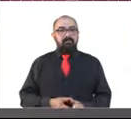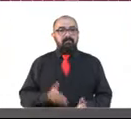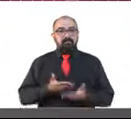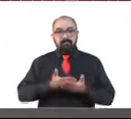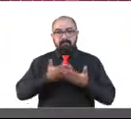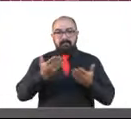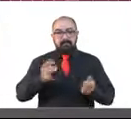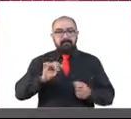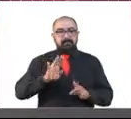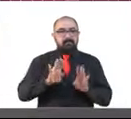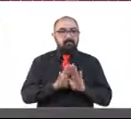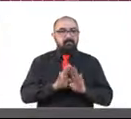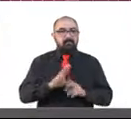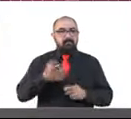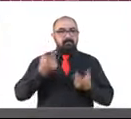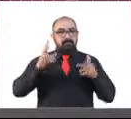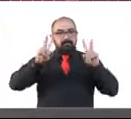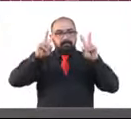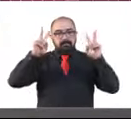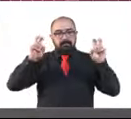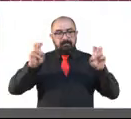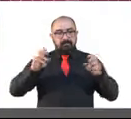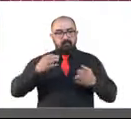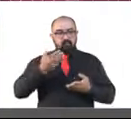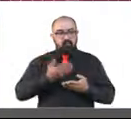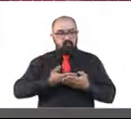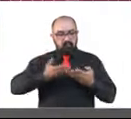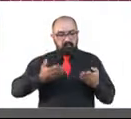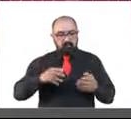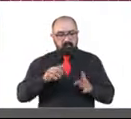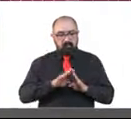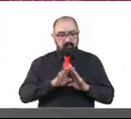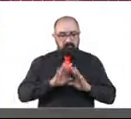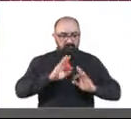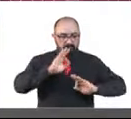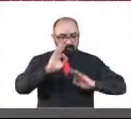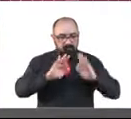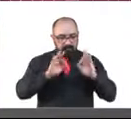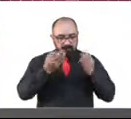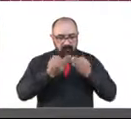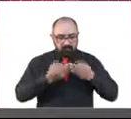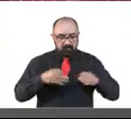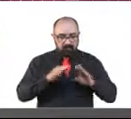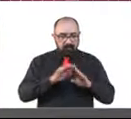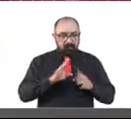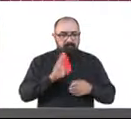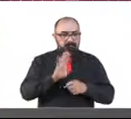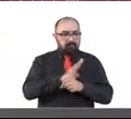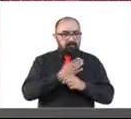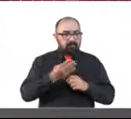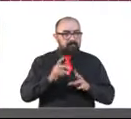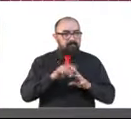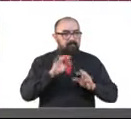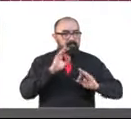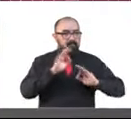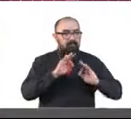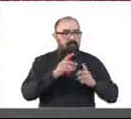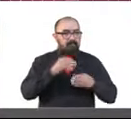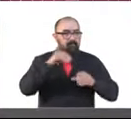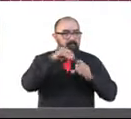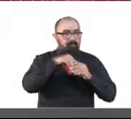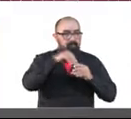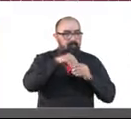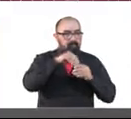la vegetación, pero sembrar también es sembrar, digamos, nuestra nueva cultura,